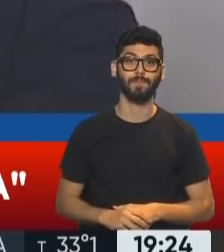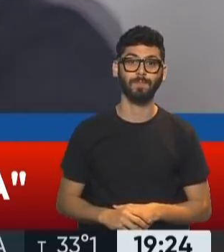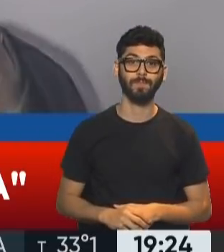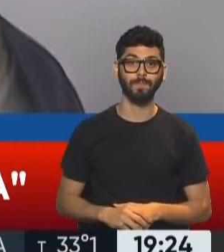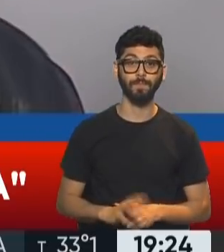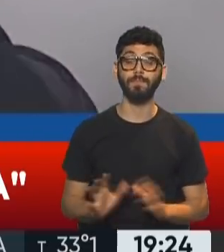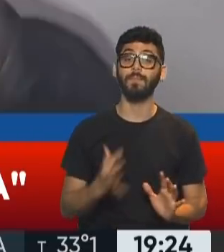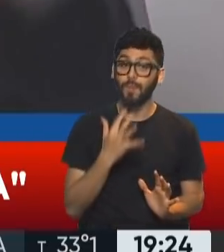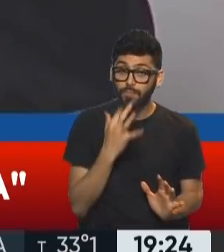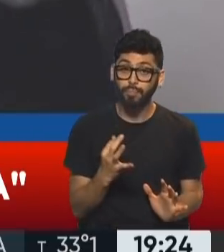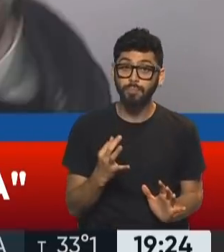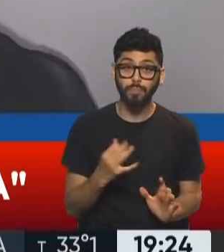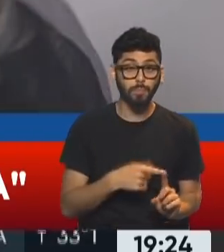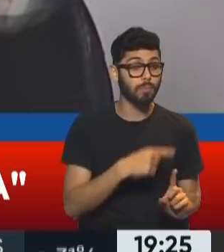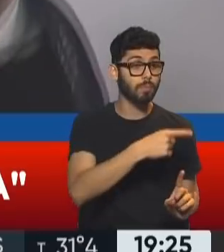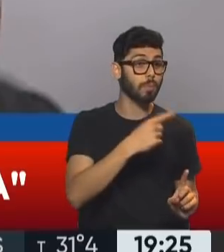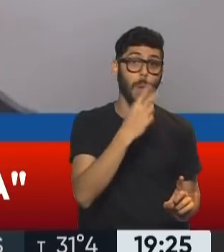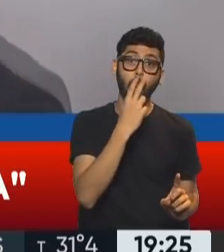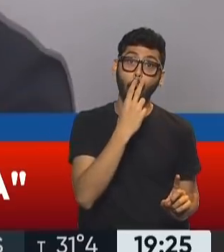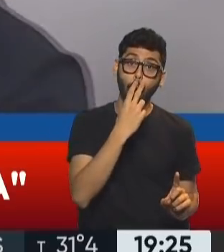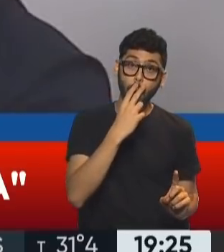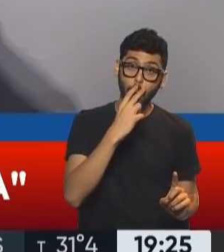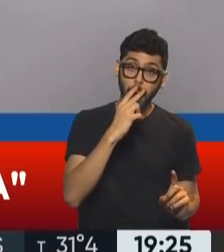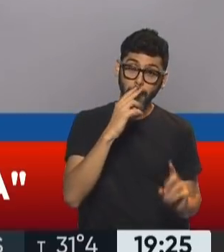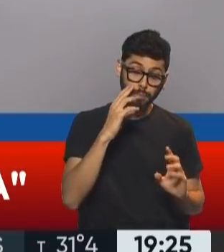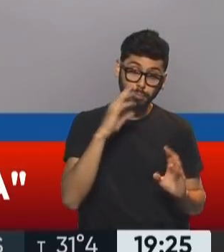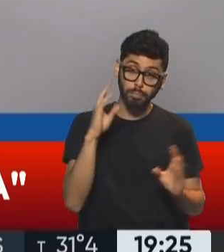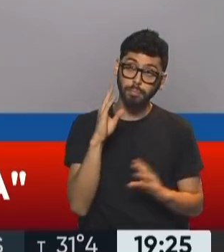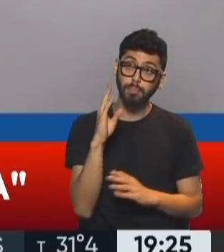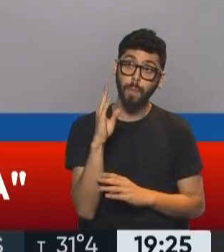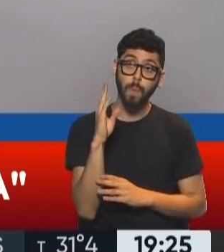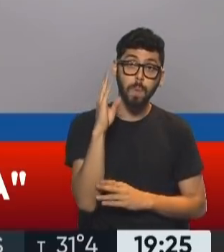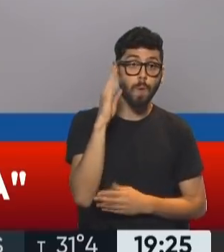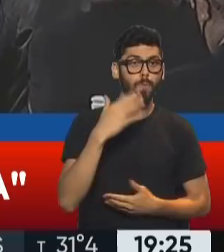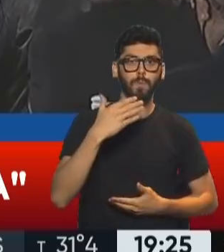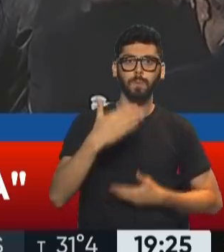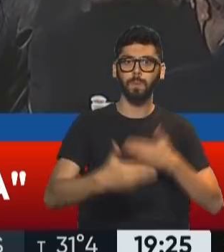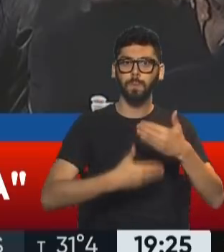La verdad es que Bolivia picó en punta y empezó un proceso de mucho progreso,